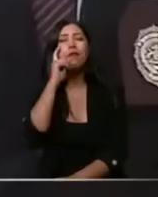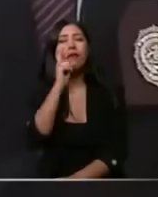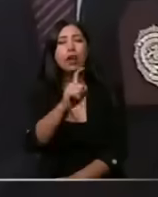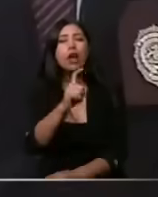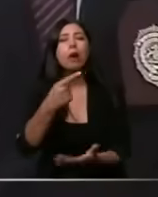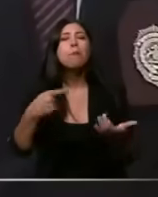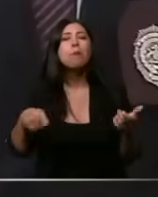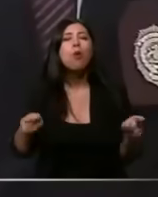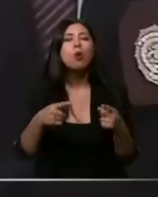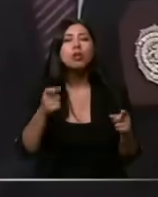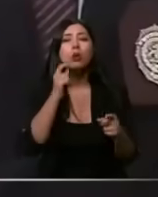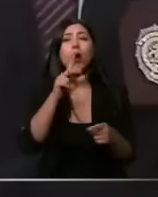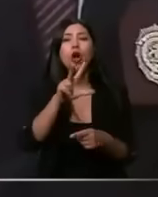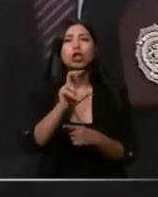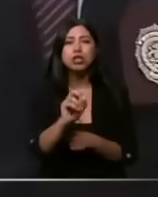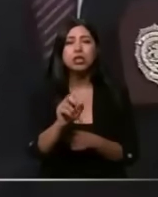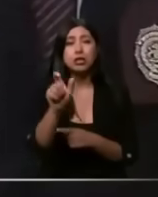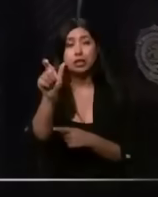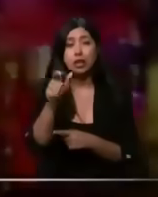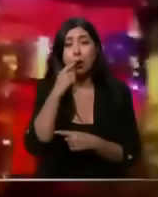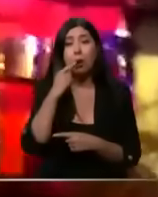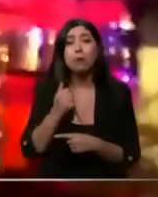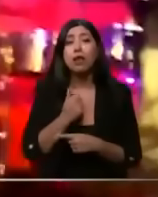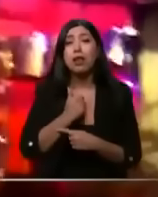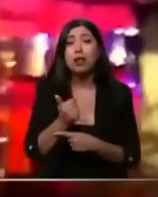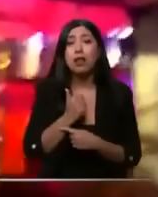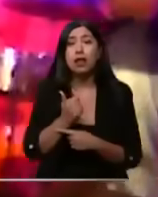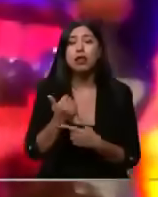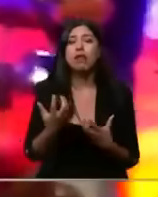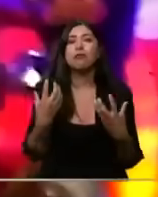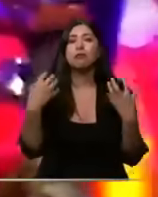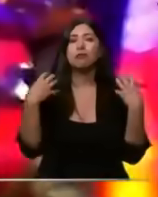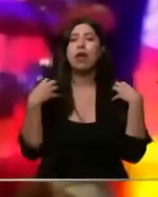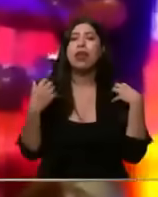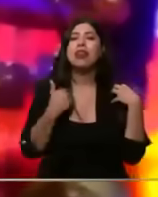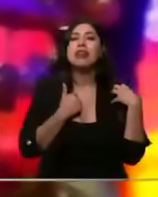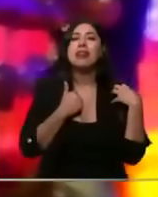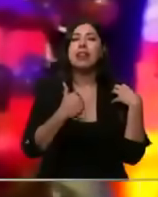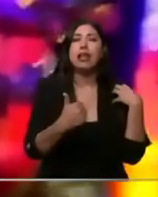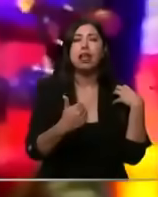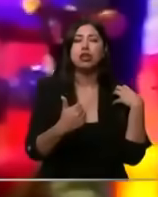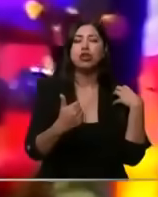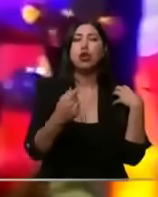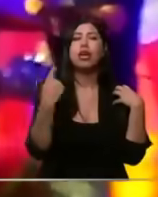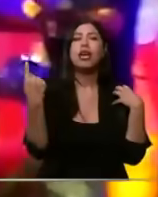primer detective de calle en asumir la dirección general de la PDI.